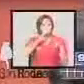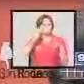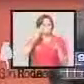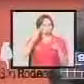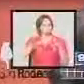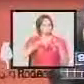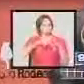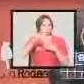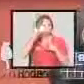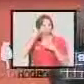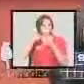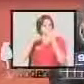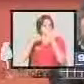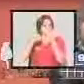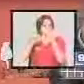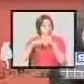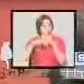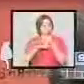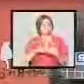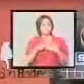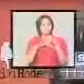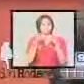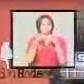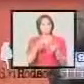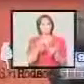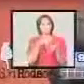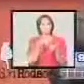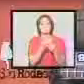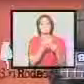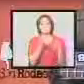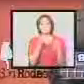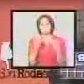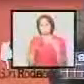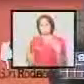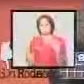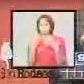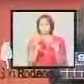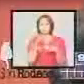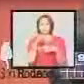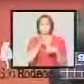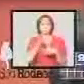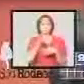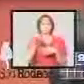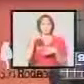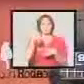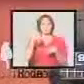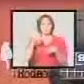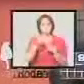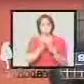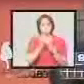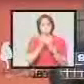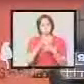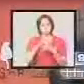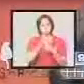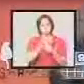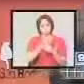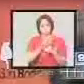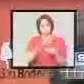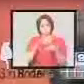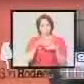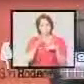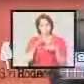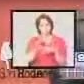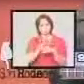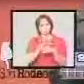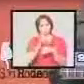porque los créditos que se otorgan al público, ¿verdad? Son de los fondos que otras personas ahorran en el banco, ¿verdad? Entonces hay que cuidar también